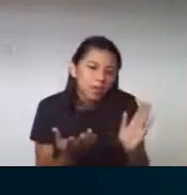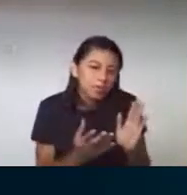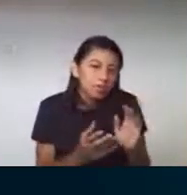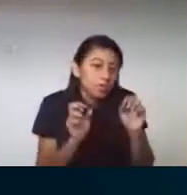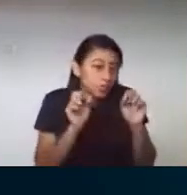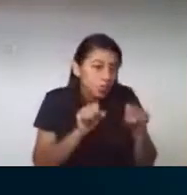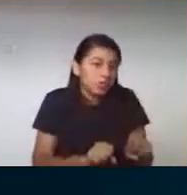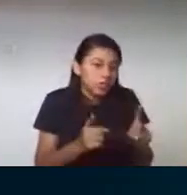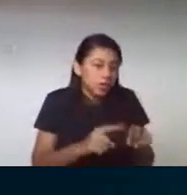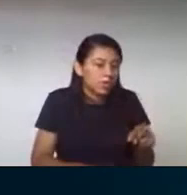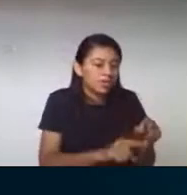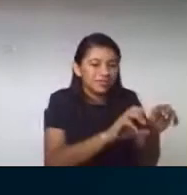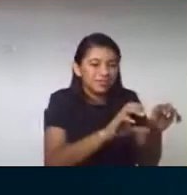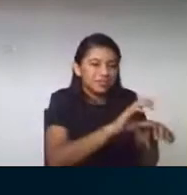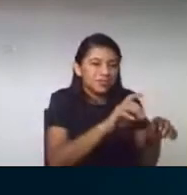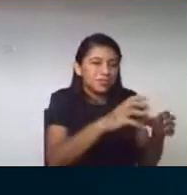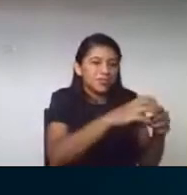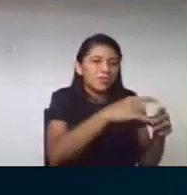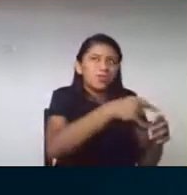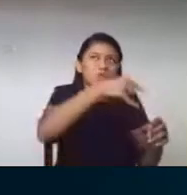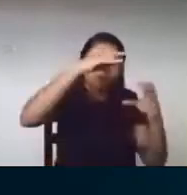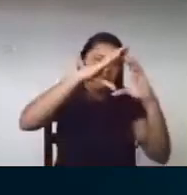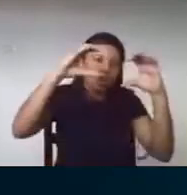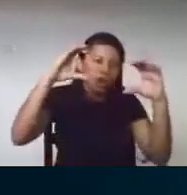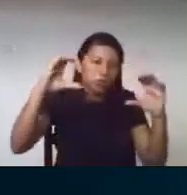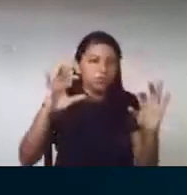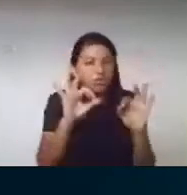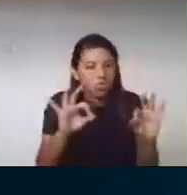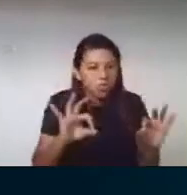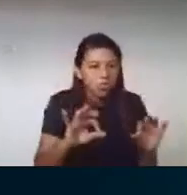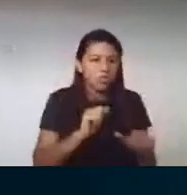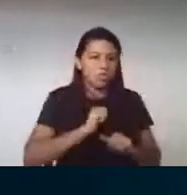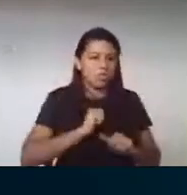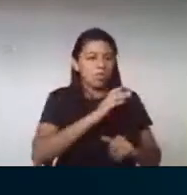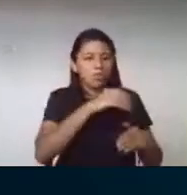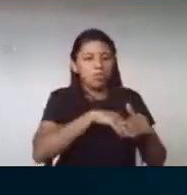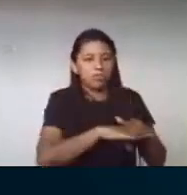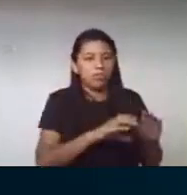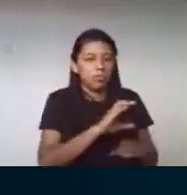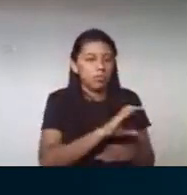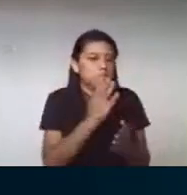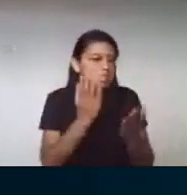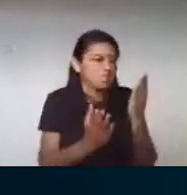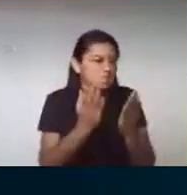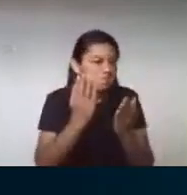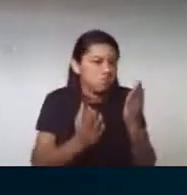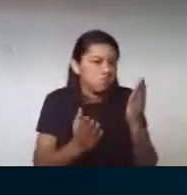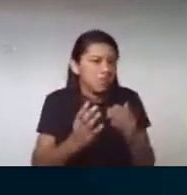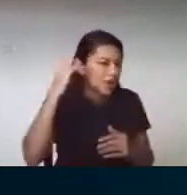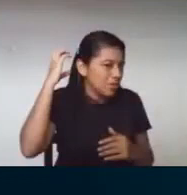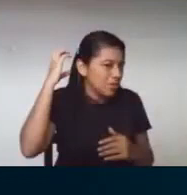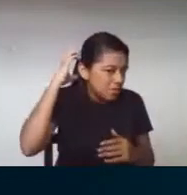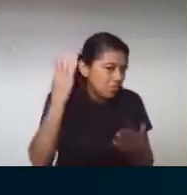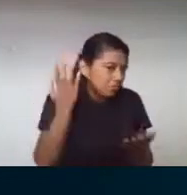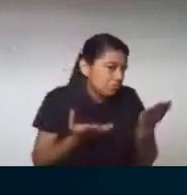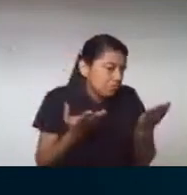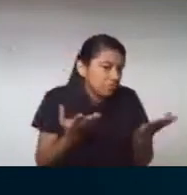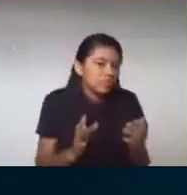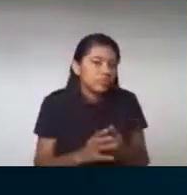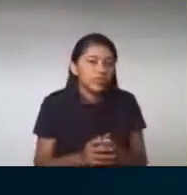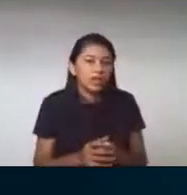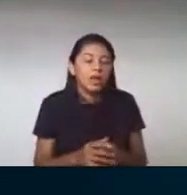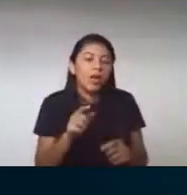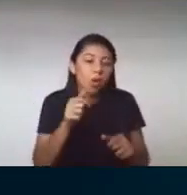servidores personales o hacer todo un uso de la amplia infraestructura tecnológica de la que disponemos hoy en día.